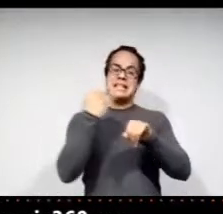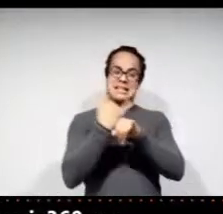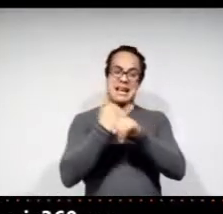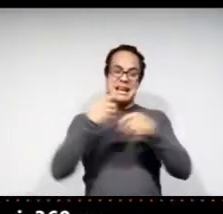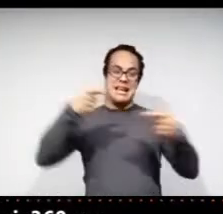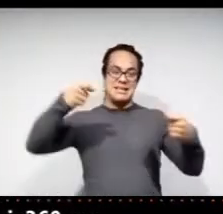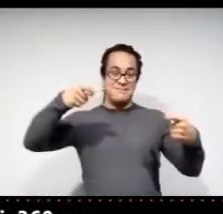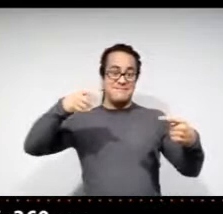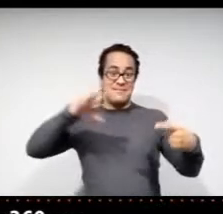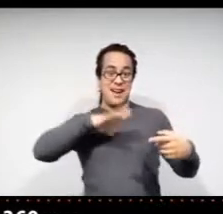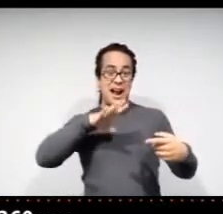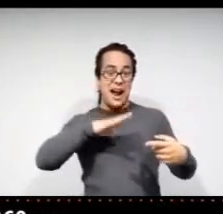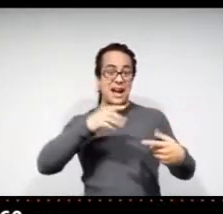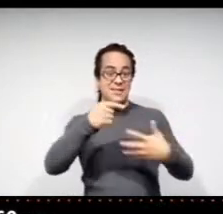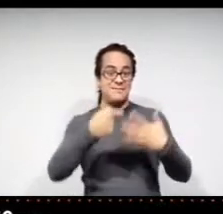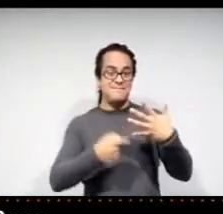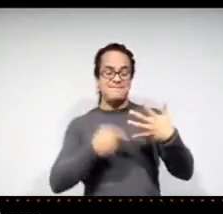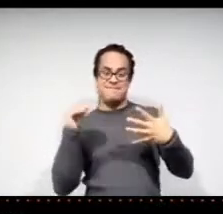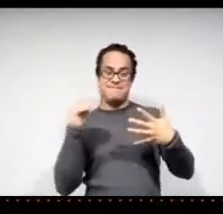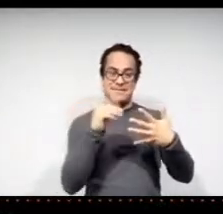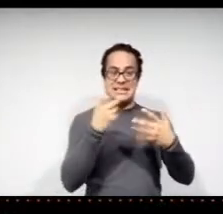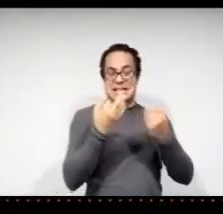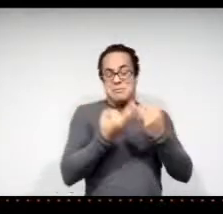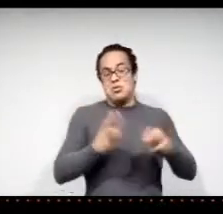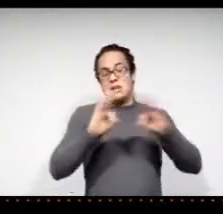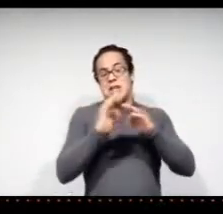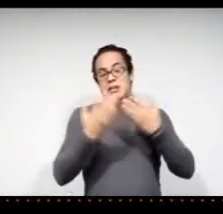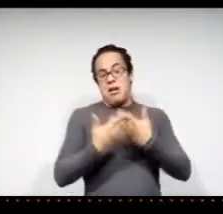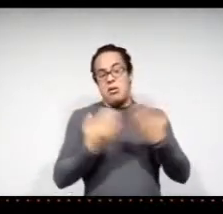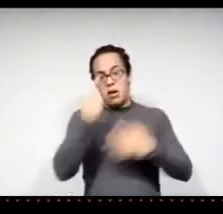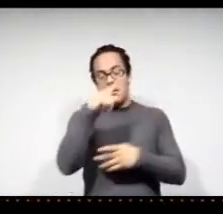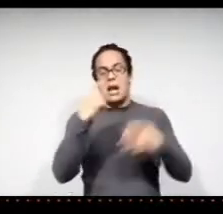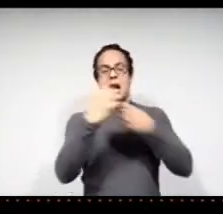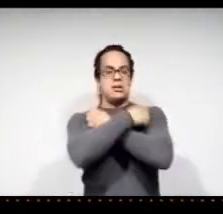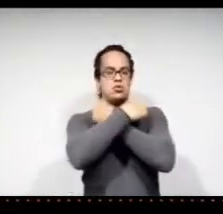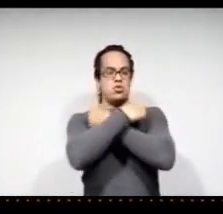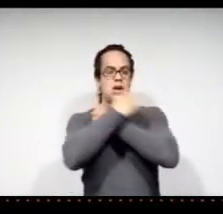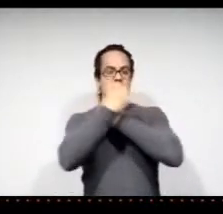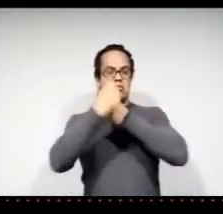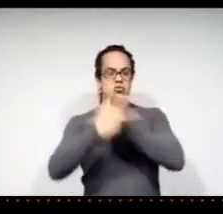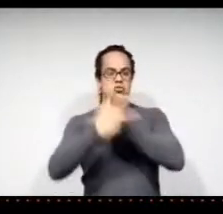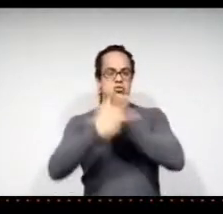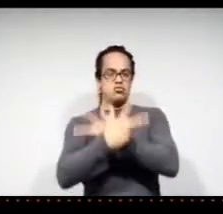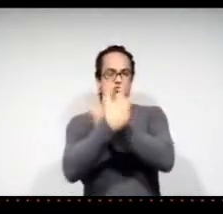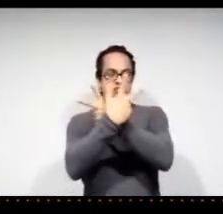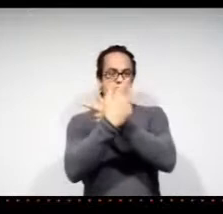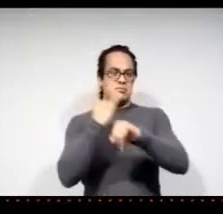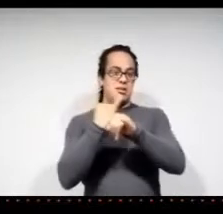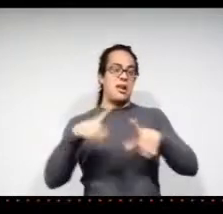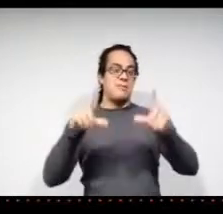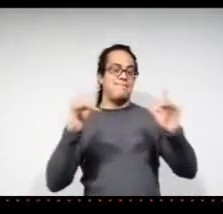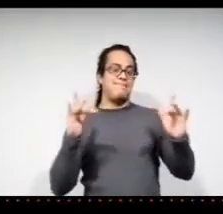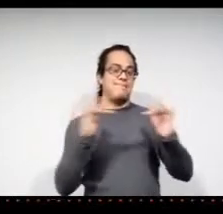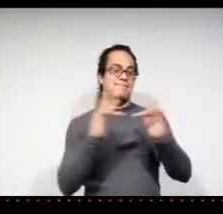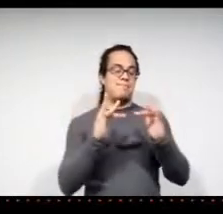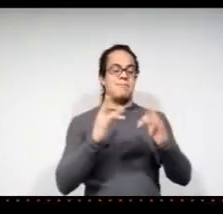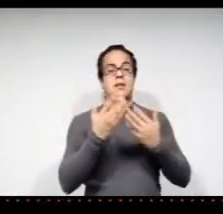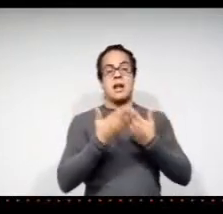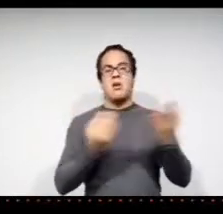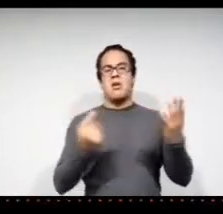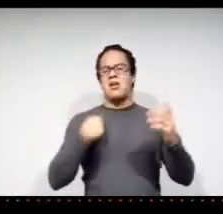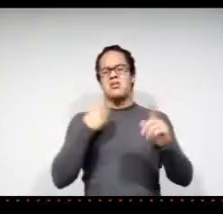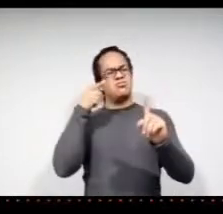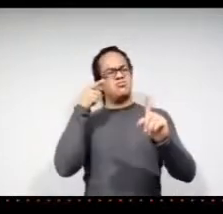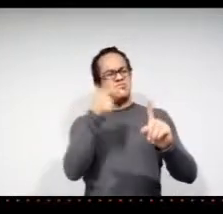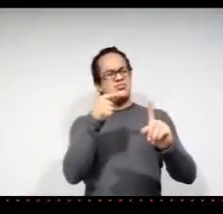reto de la educación a distancia. Y parte de los retos que yo visualizo es que sí